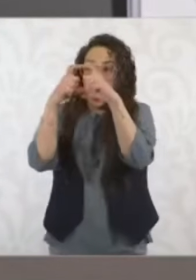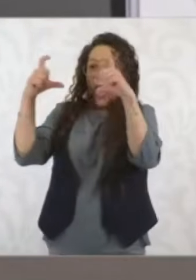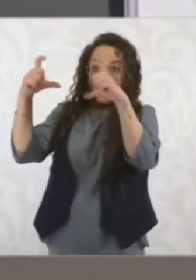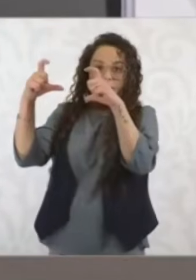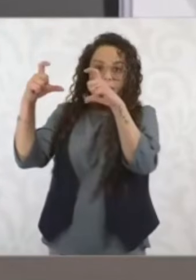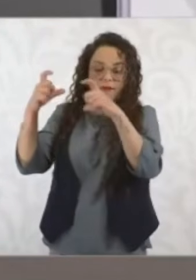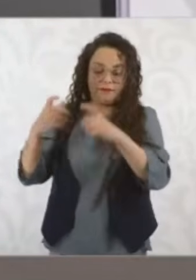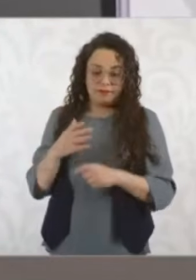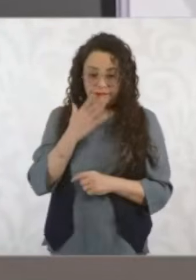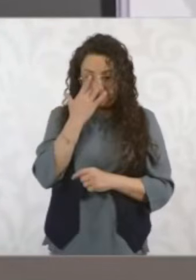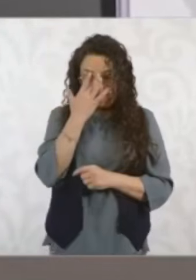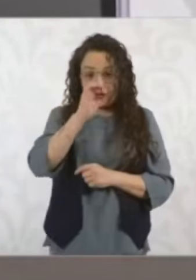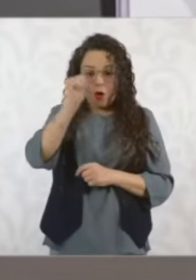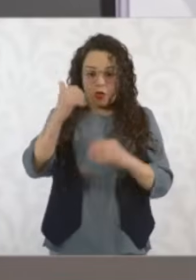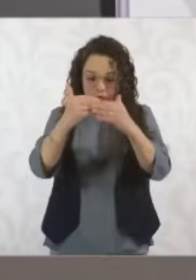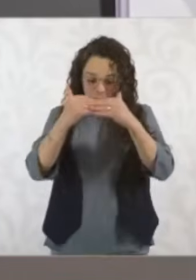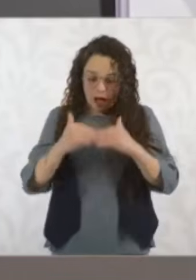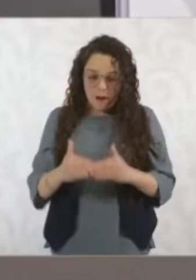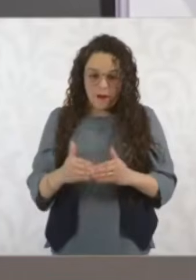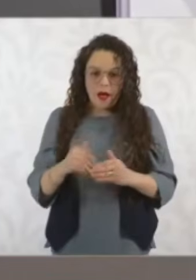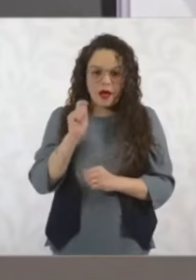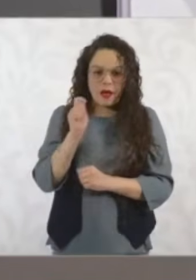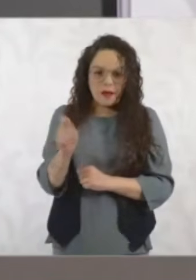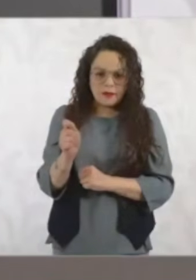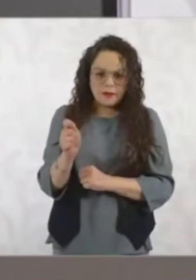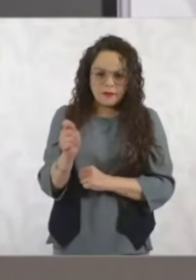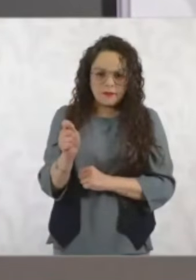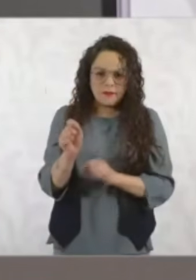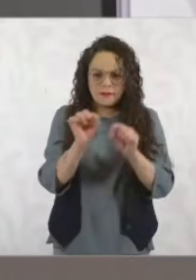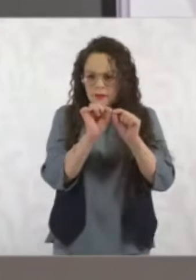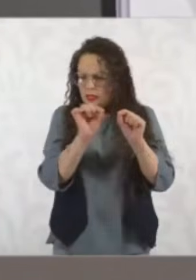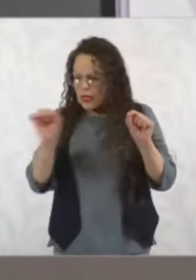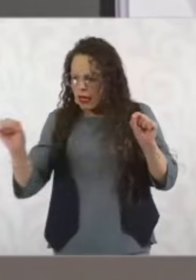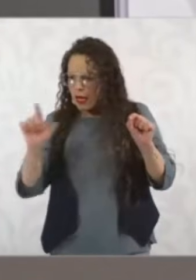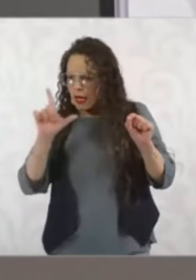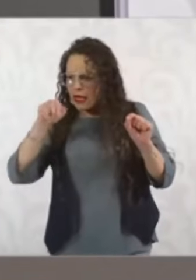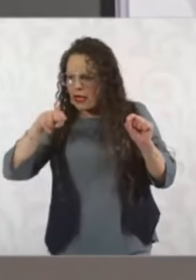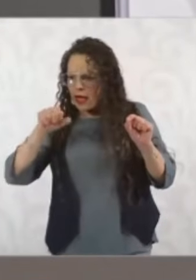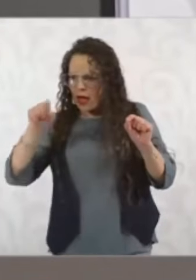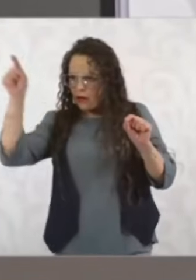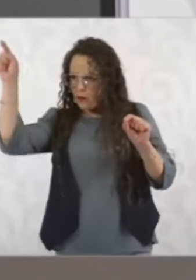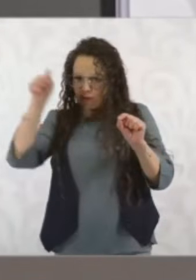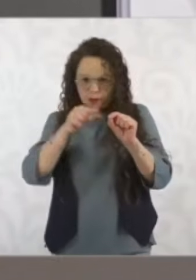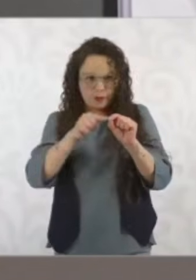Y todas estas líneas que vemos entre cada una de